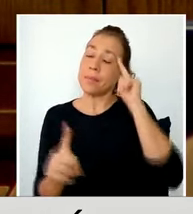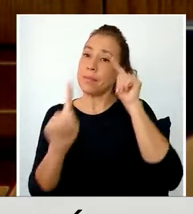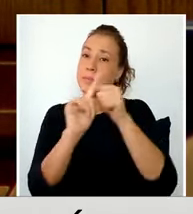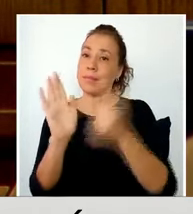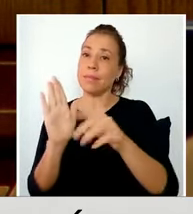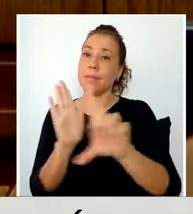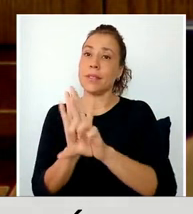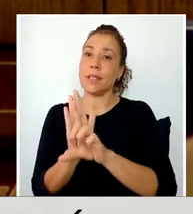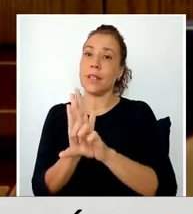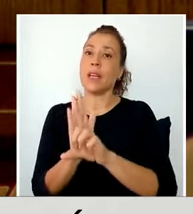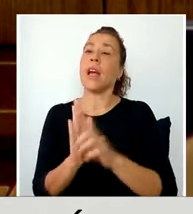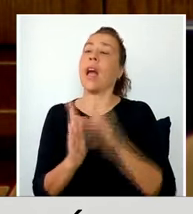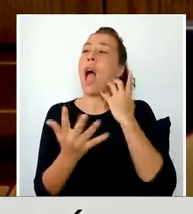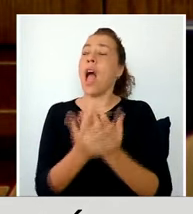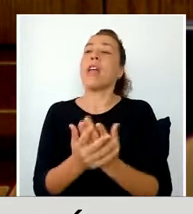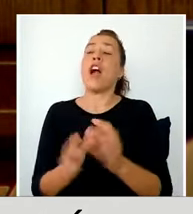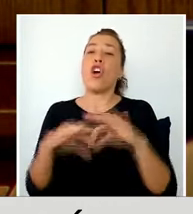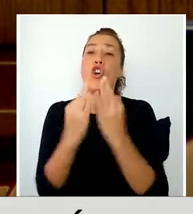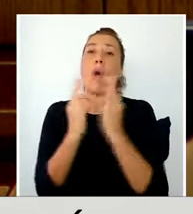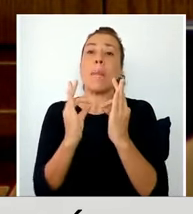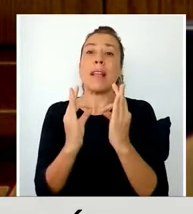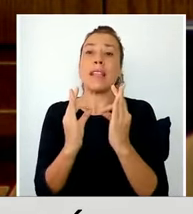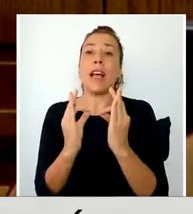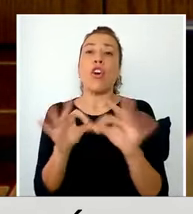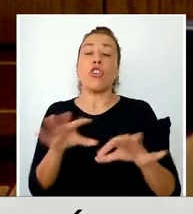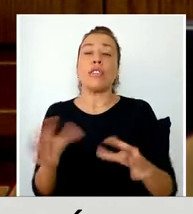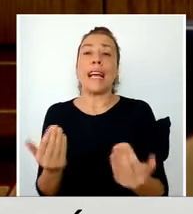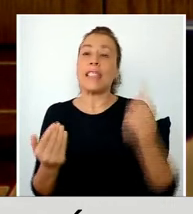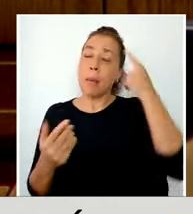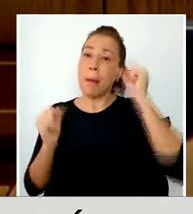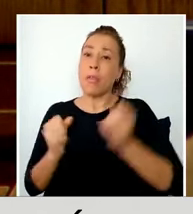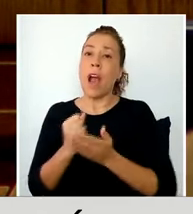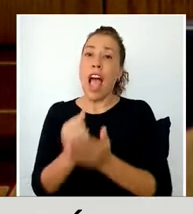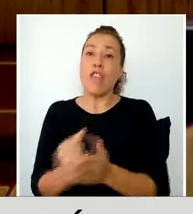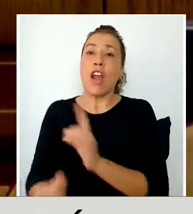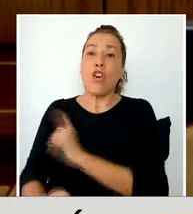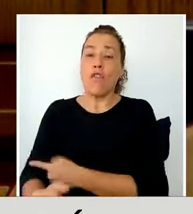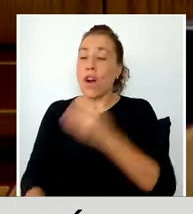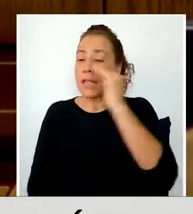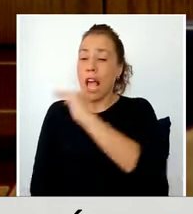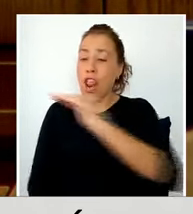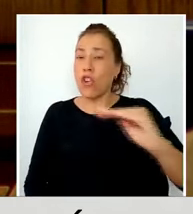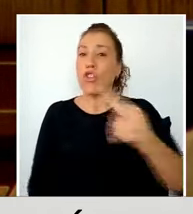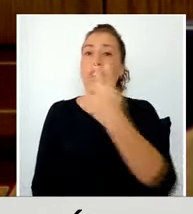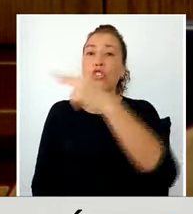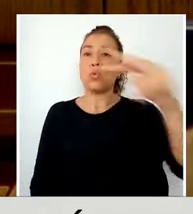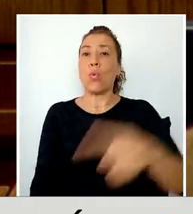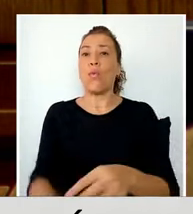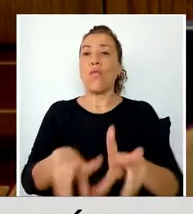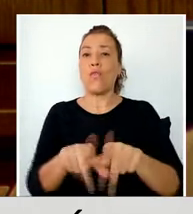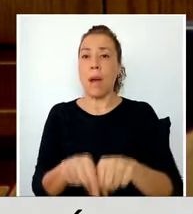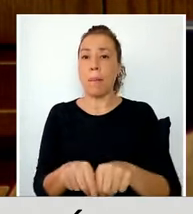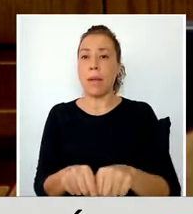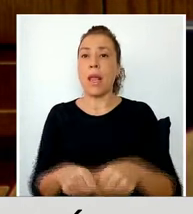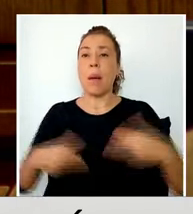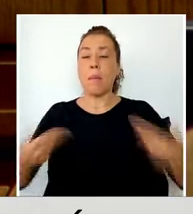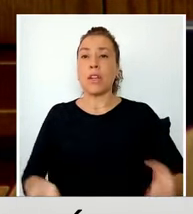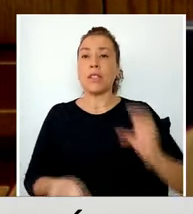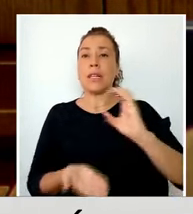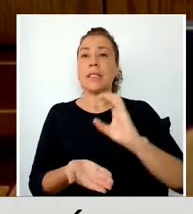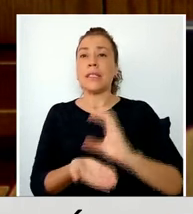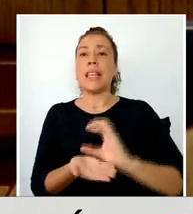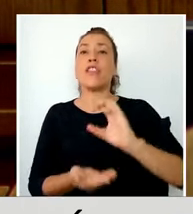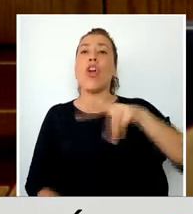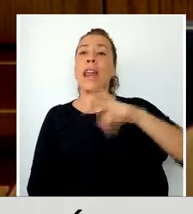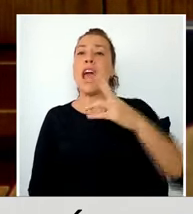brazo armado con el músculo que requiere sostener con fuerza a estos niños y sus familias por ello centro de la neurodiversidad en